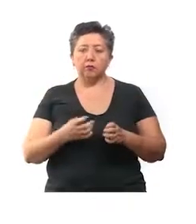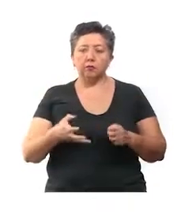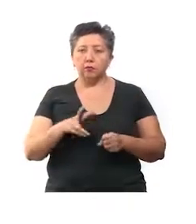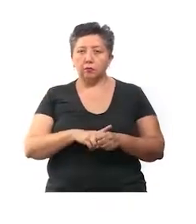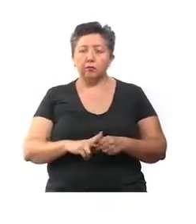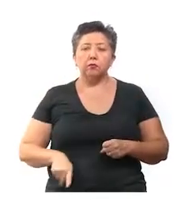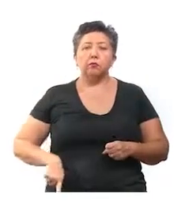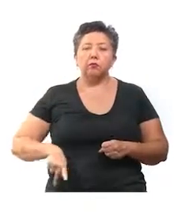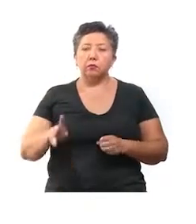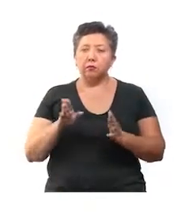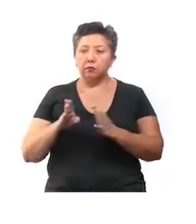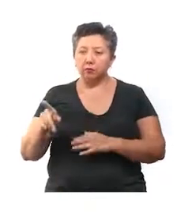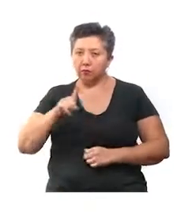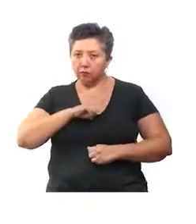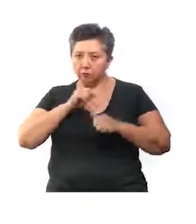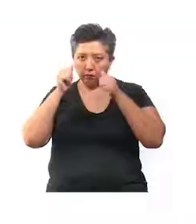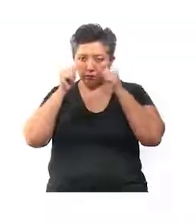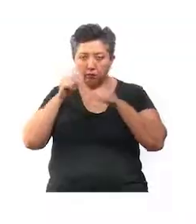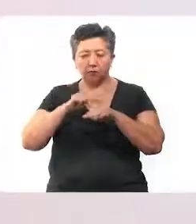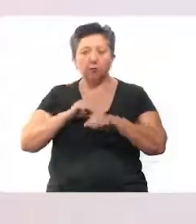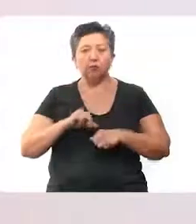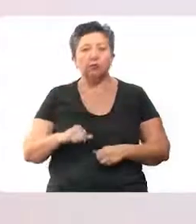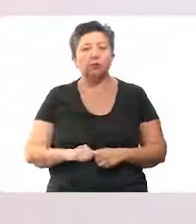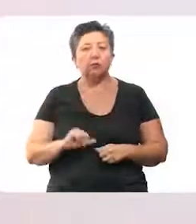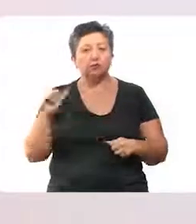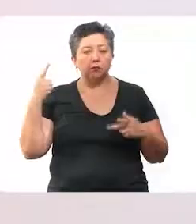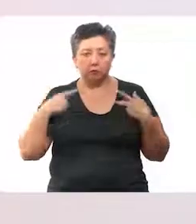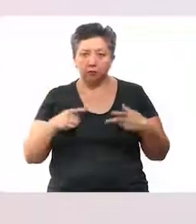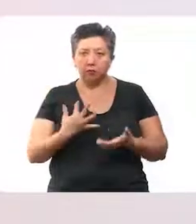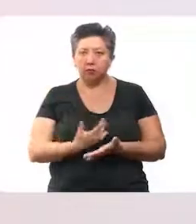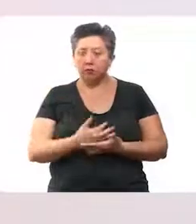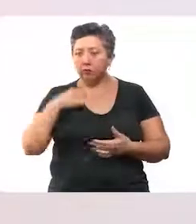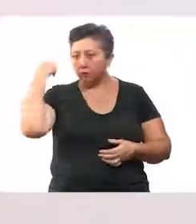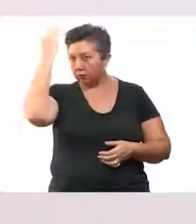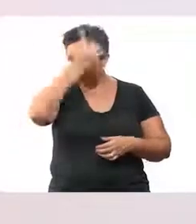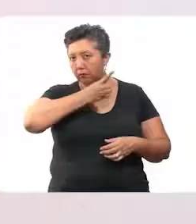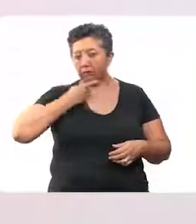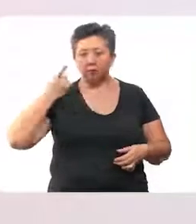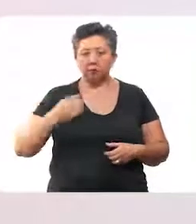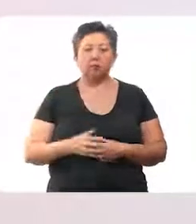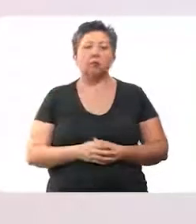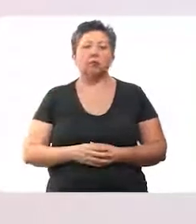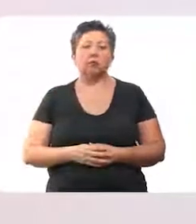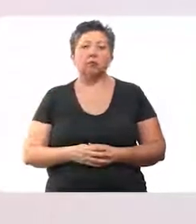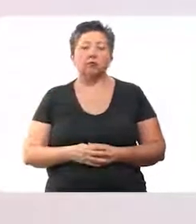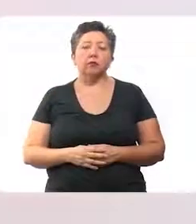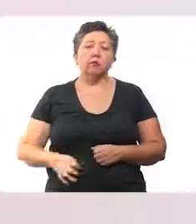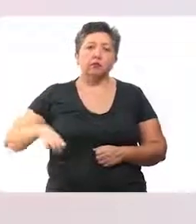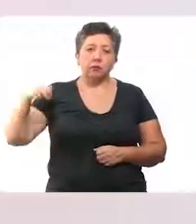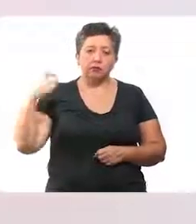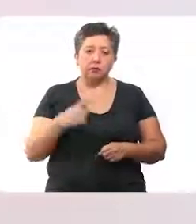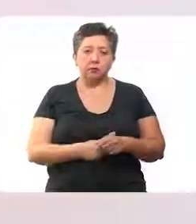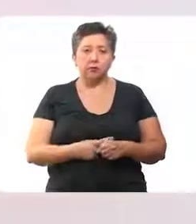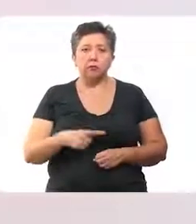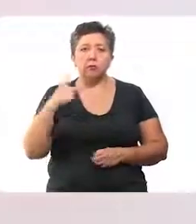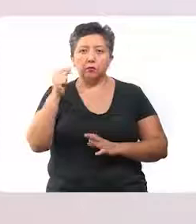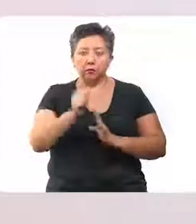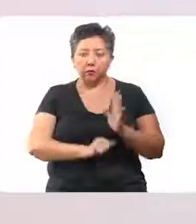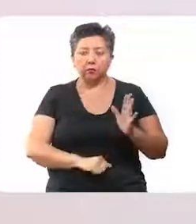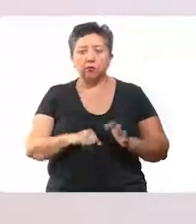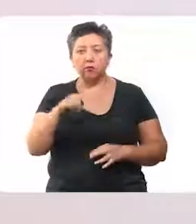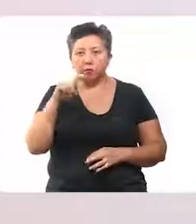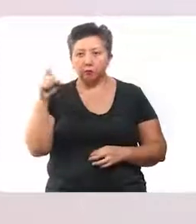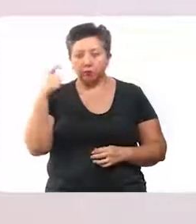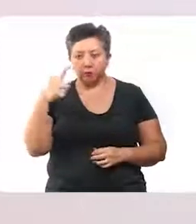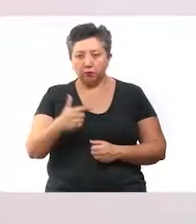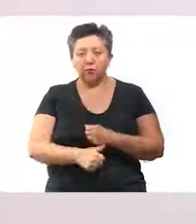en hospitales públicos y en aislamiento total. Hay otros pacientes a la espera de diagnóstico. El rango de edad de los casos es de un